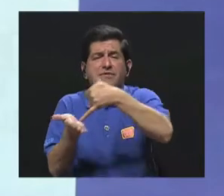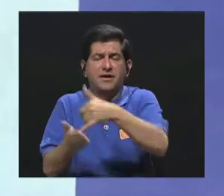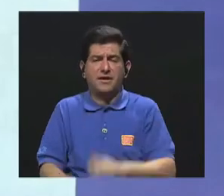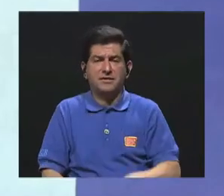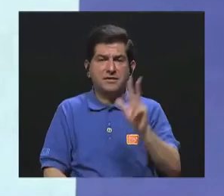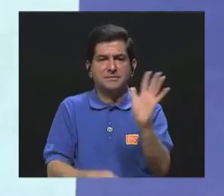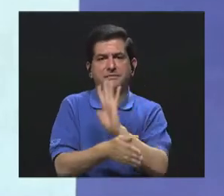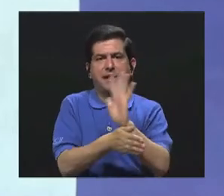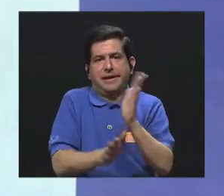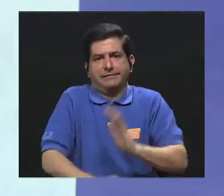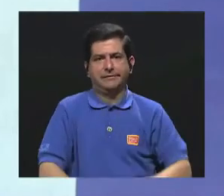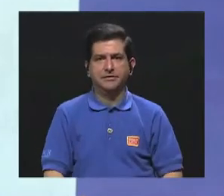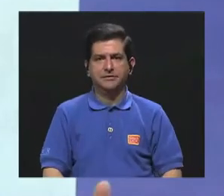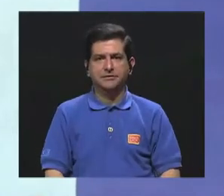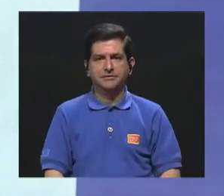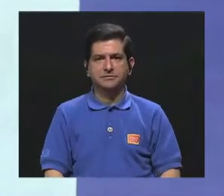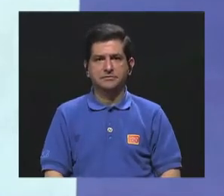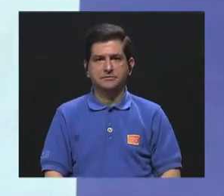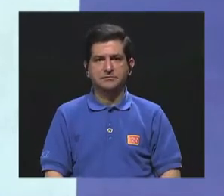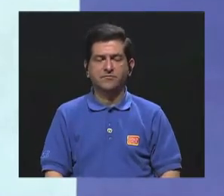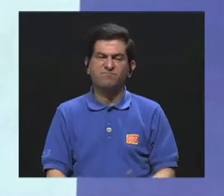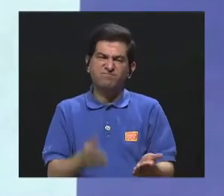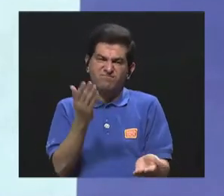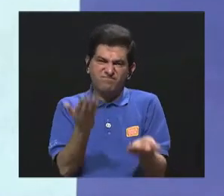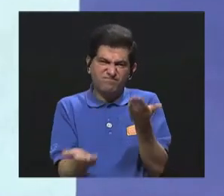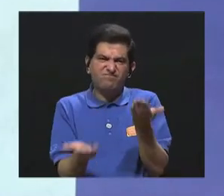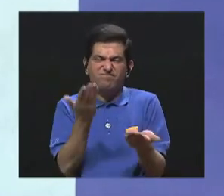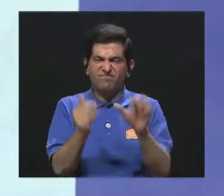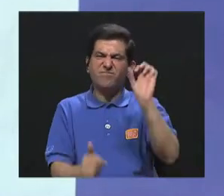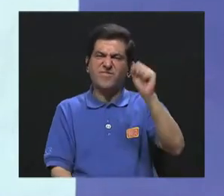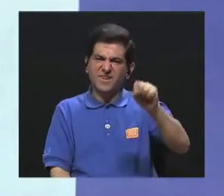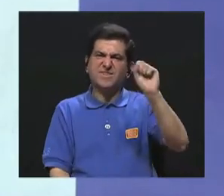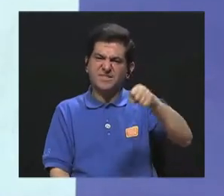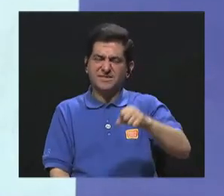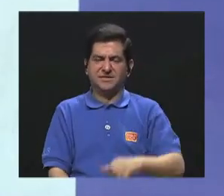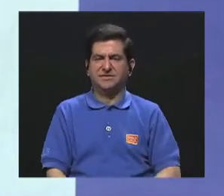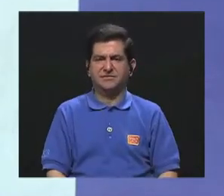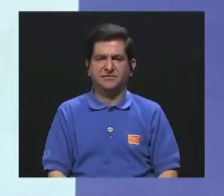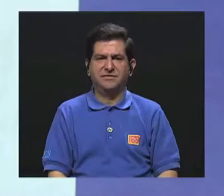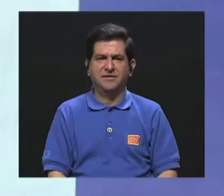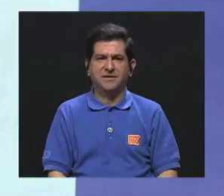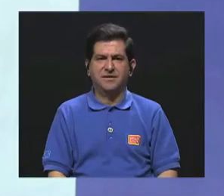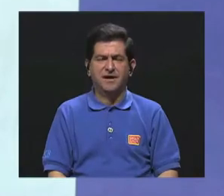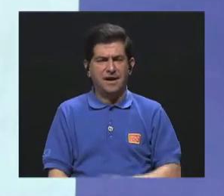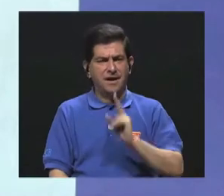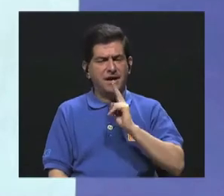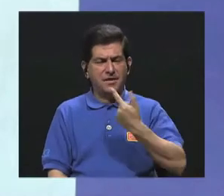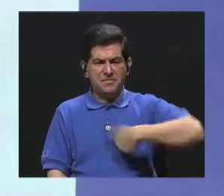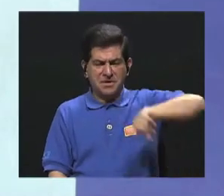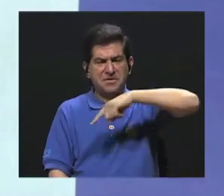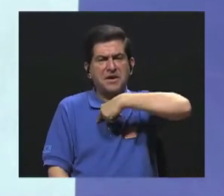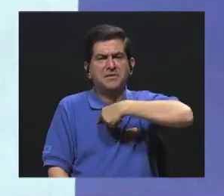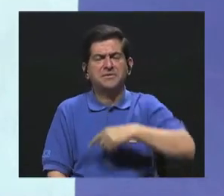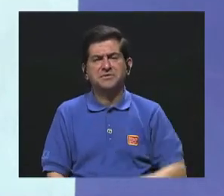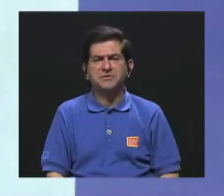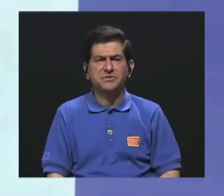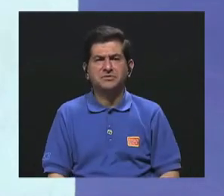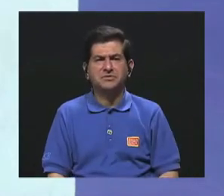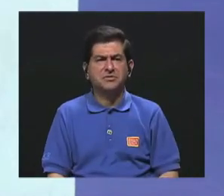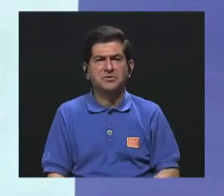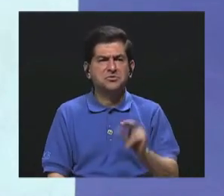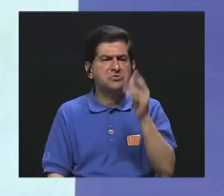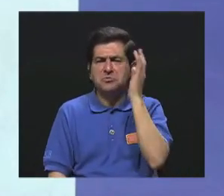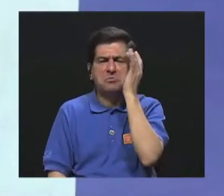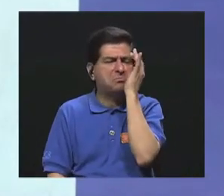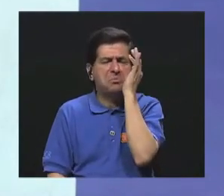como tres películas, ¿sabes? Ajá. Entonces, de repente, sí me... O sea, como realmente nosotros, no